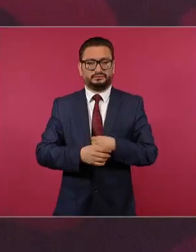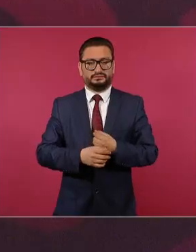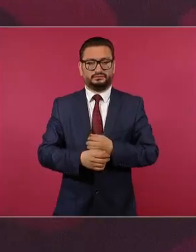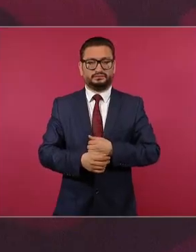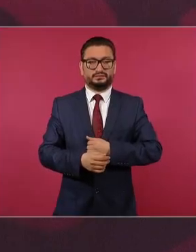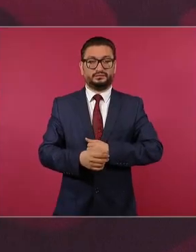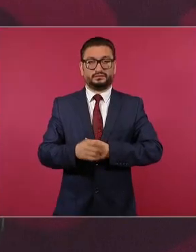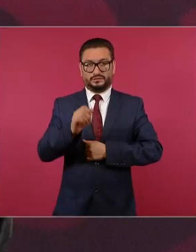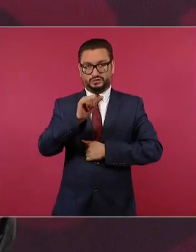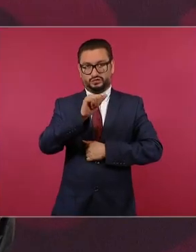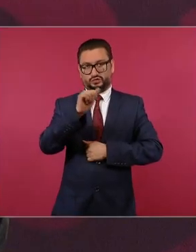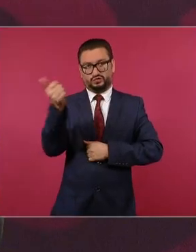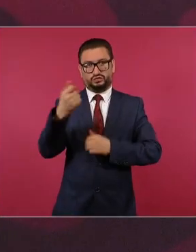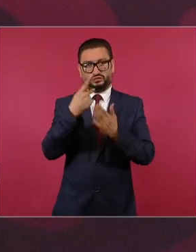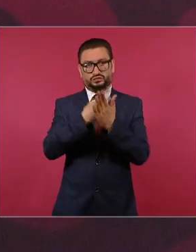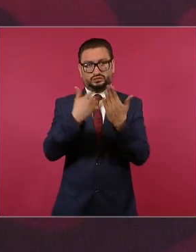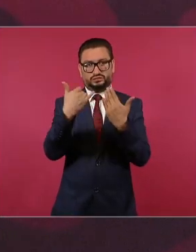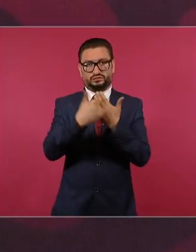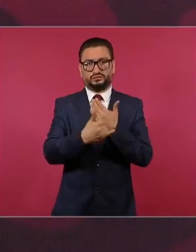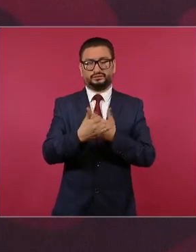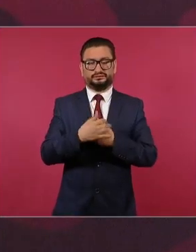Y el otro proyecto,